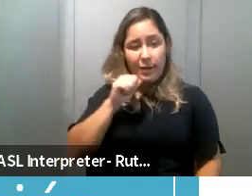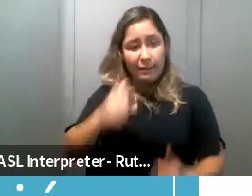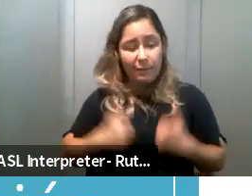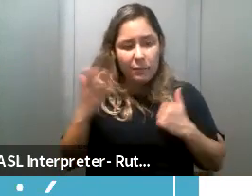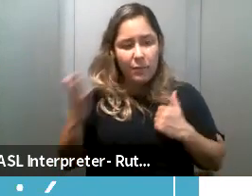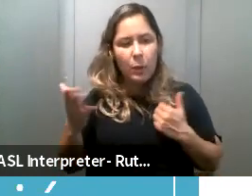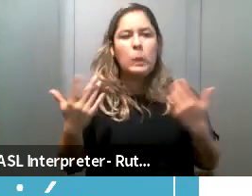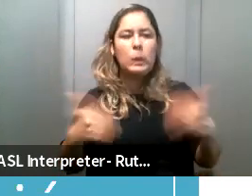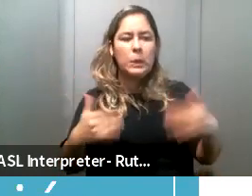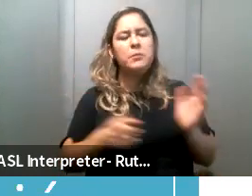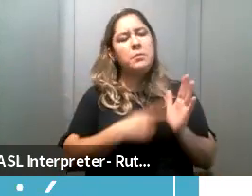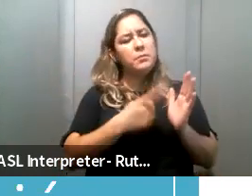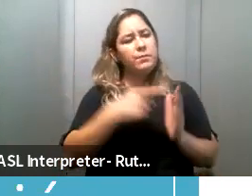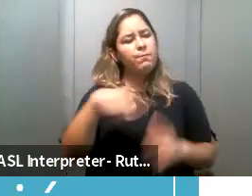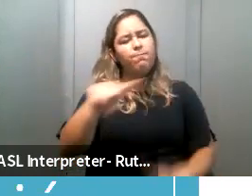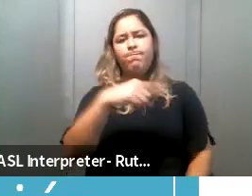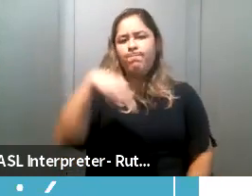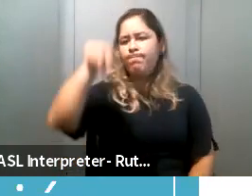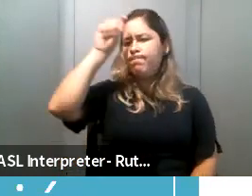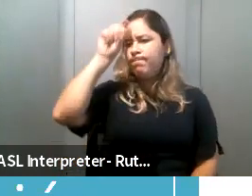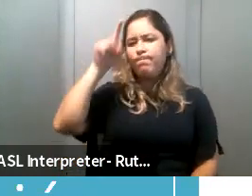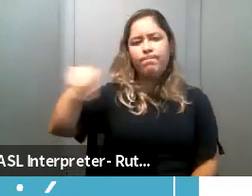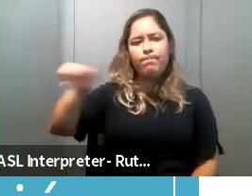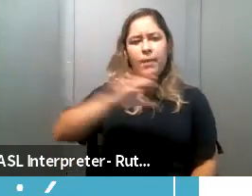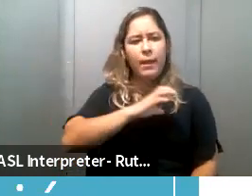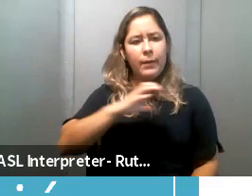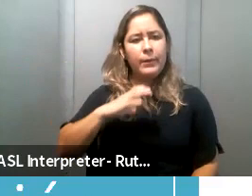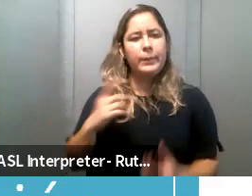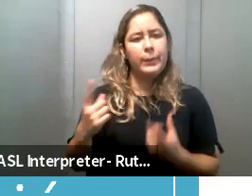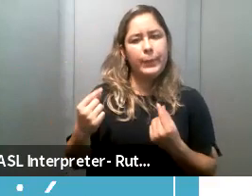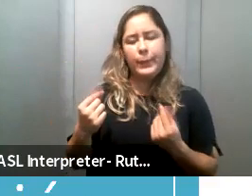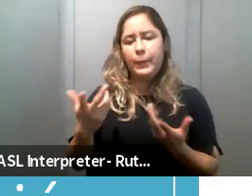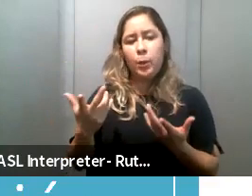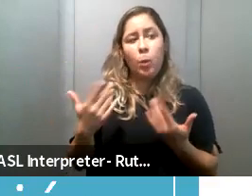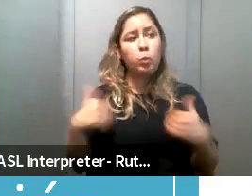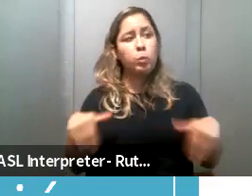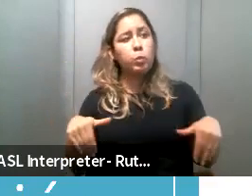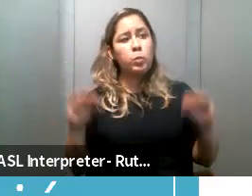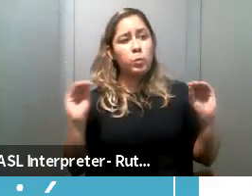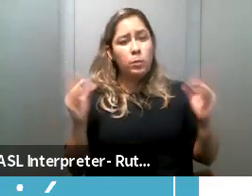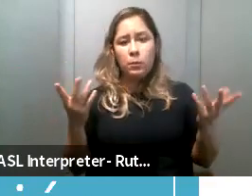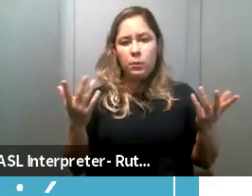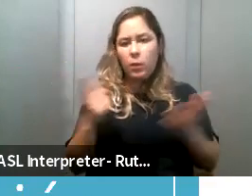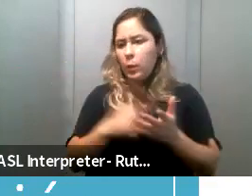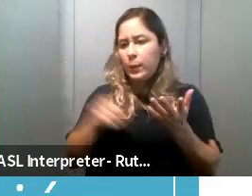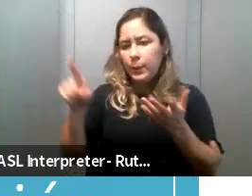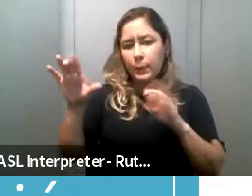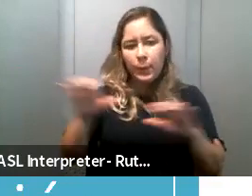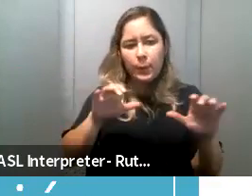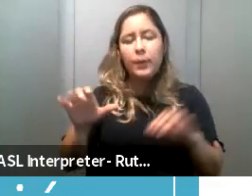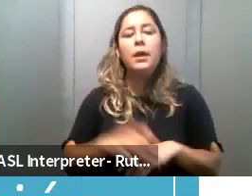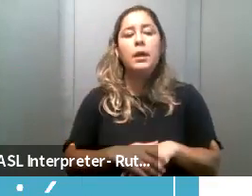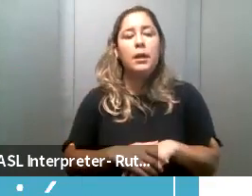el Congreso sobre la situación en detención. Sabemos que personas están sufriendo, sabemos que personas